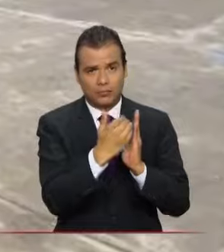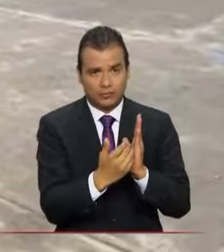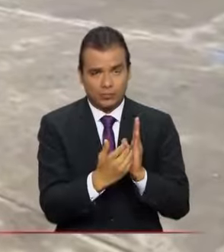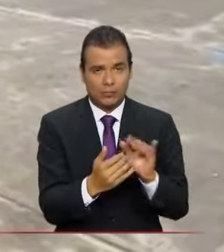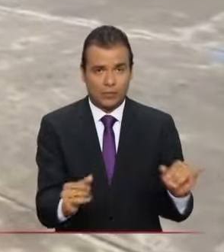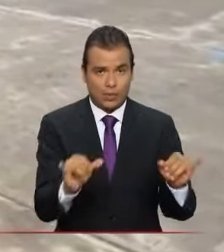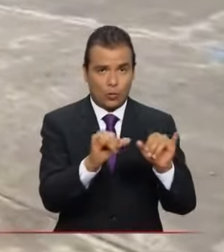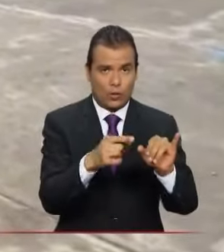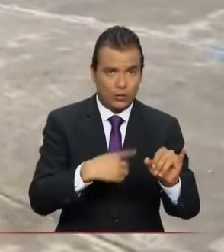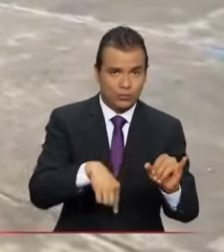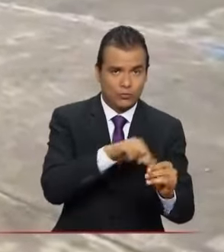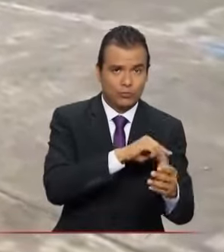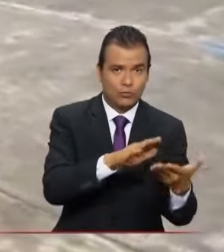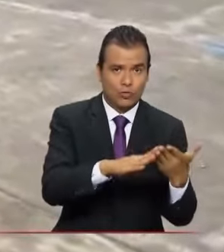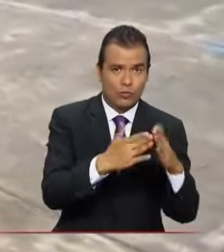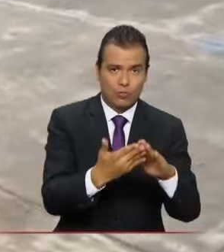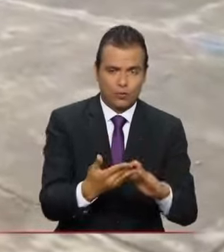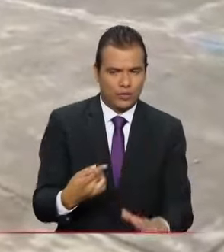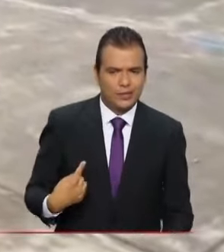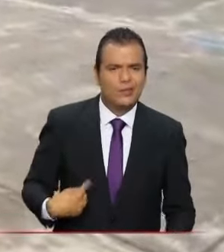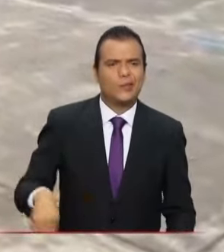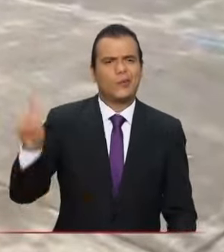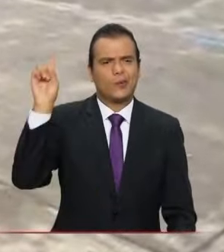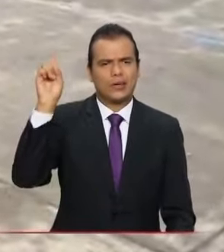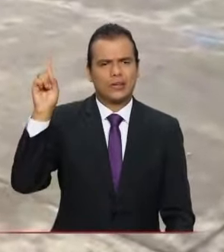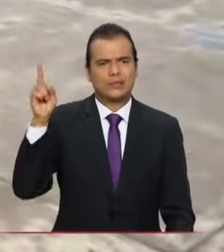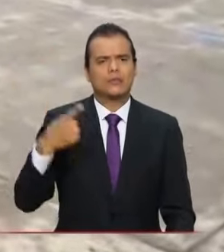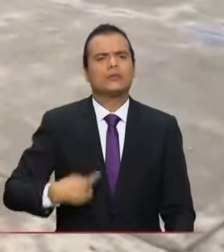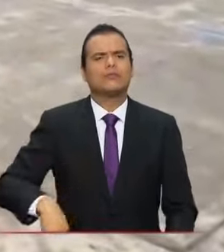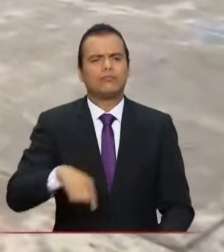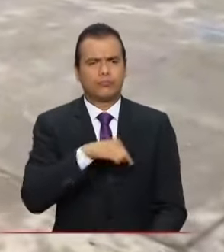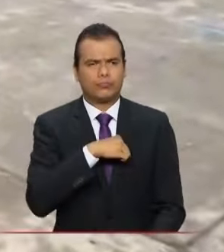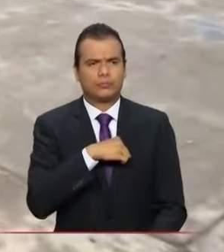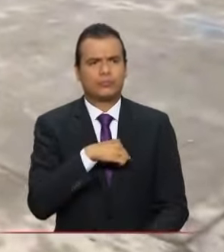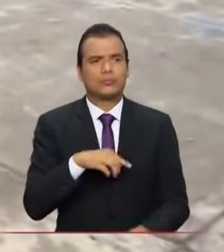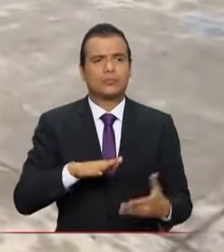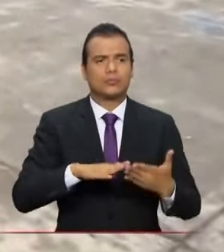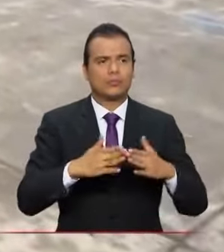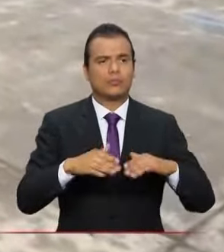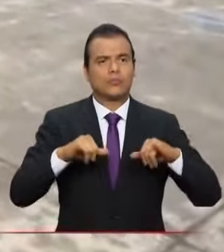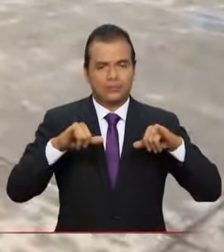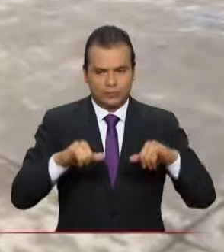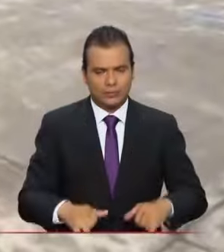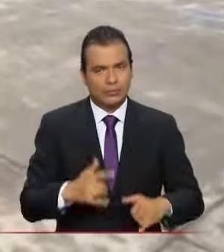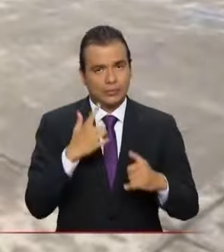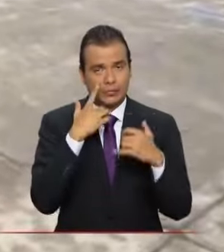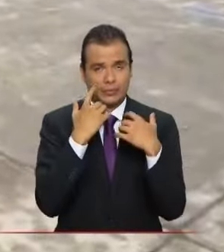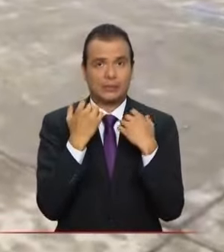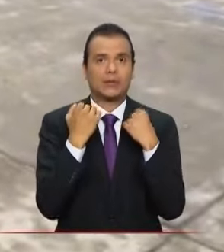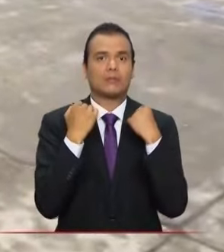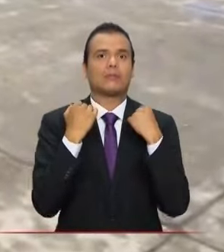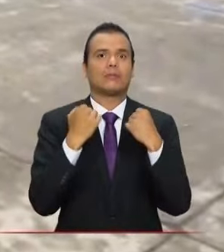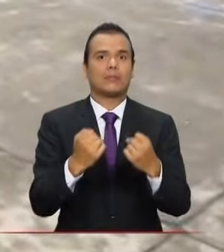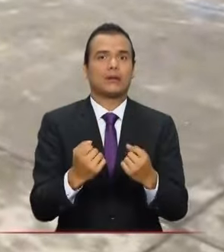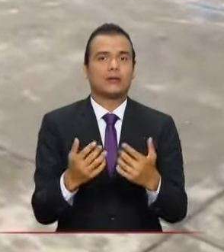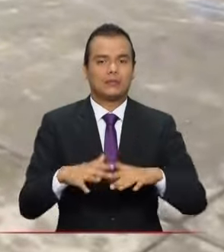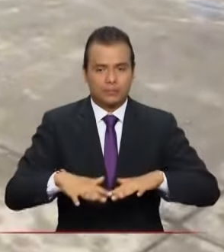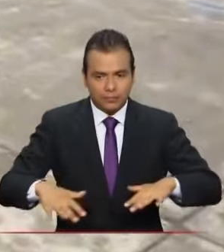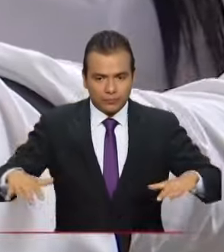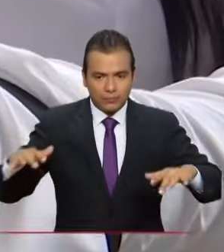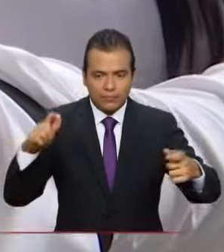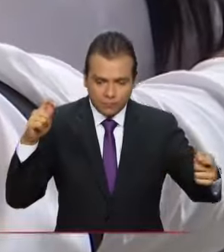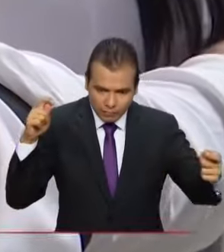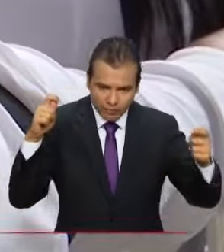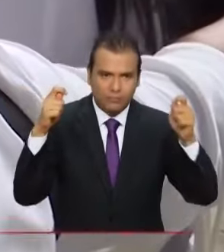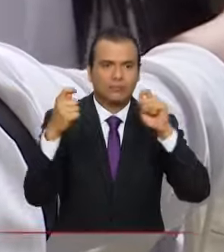agenda de las comunidades del Cañón del Micay. Para nuestras comunidades en el Cañón del Micay, lo más importante es la transformación del territorio